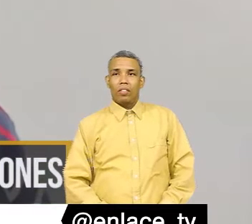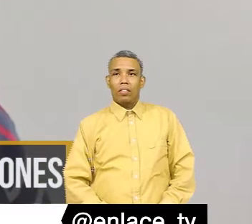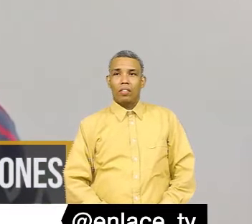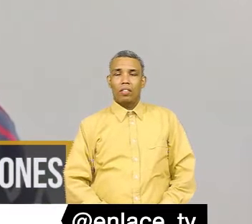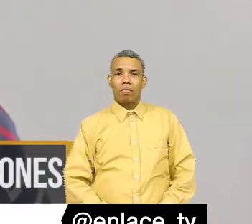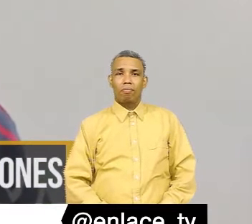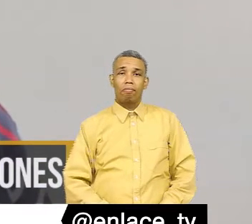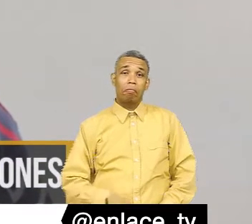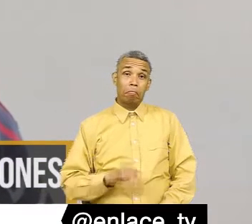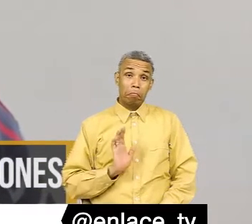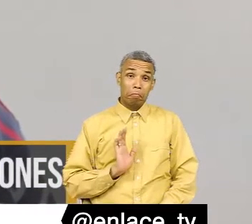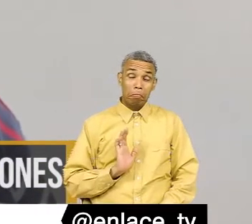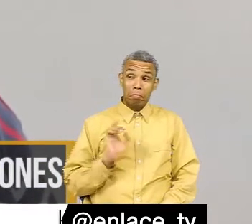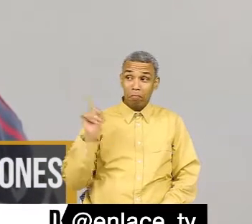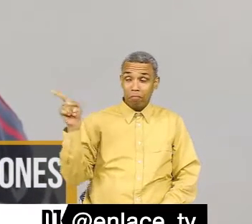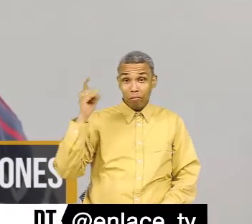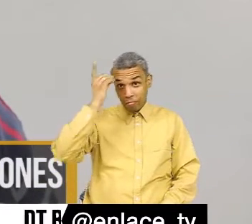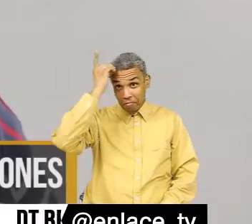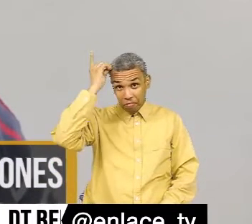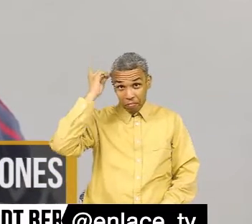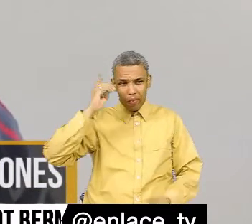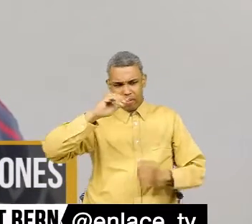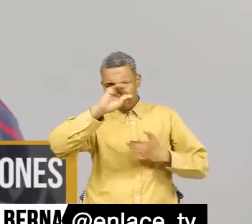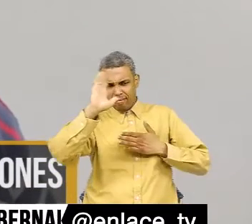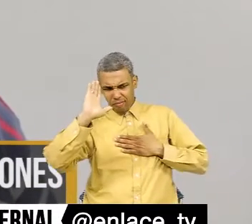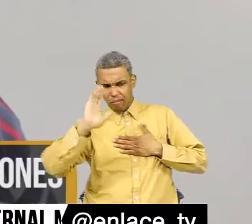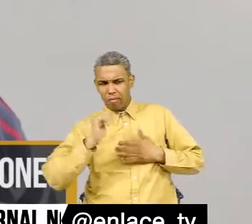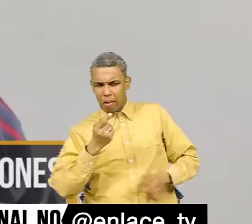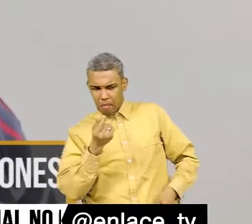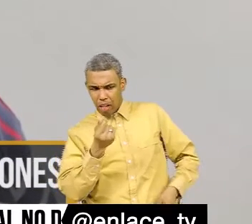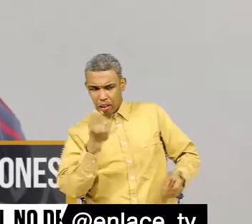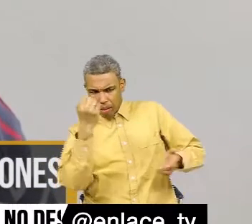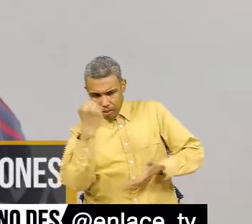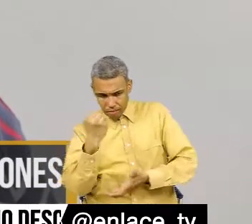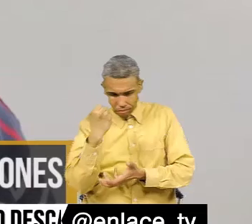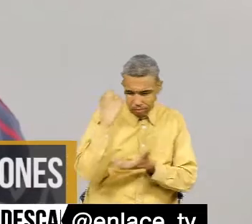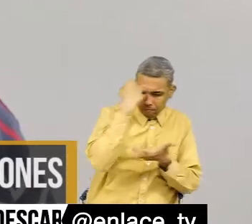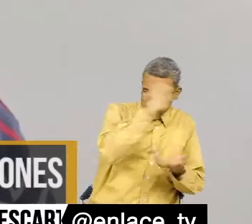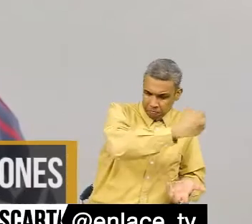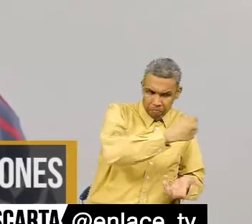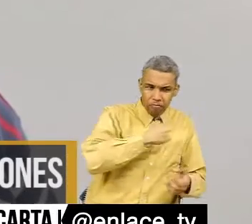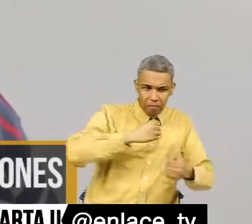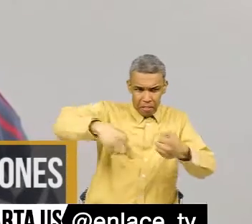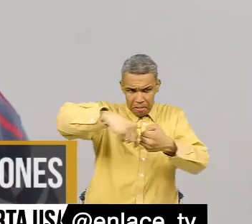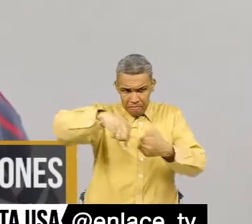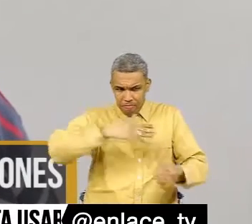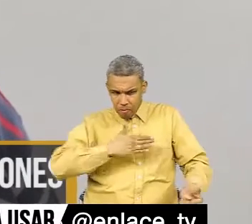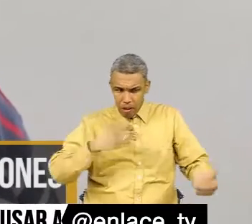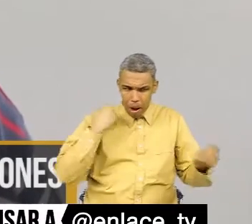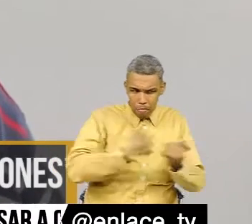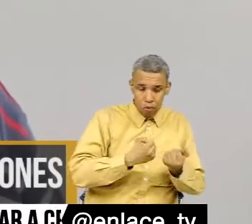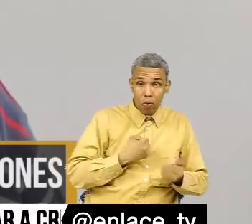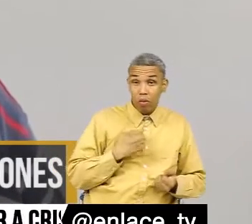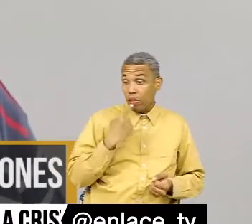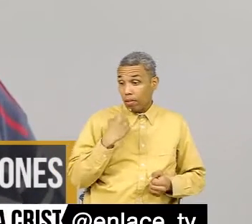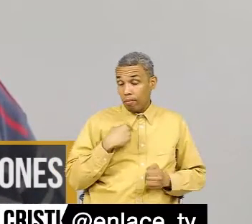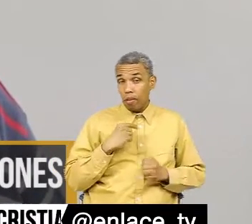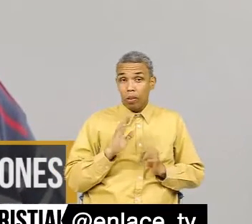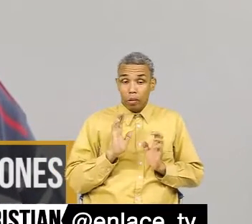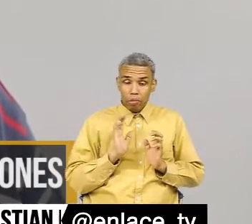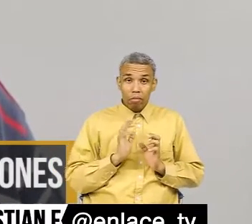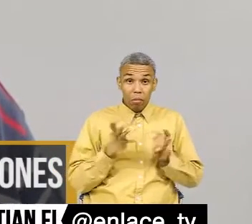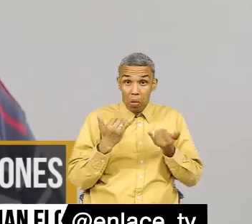comprometió con un recurso, pues uno entiende también que son compromisos y también sabe que son